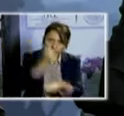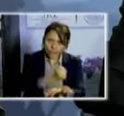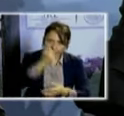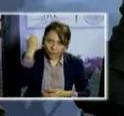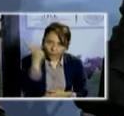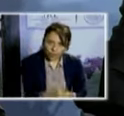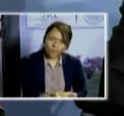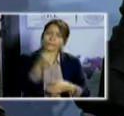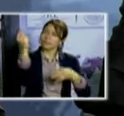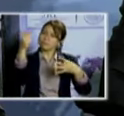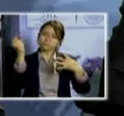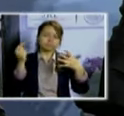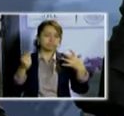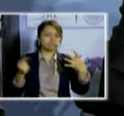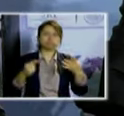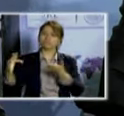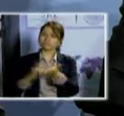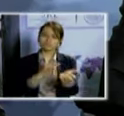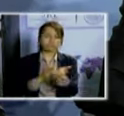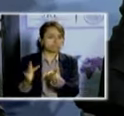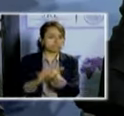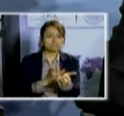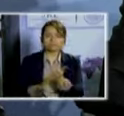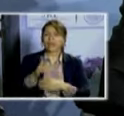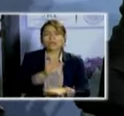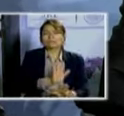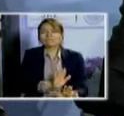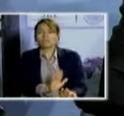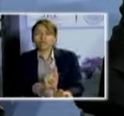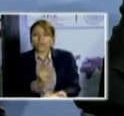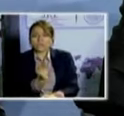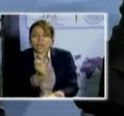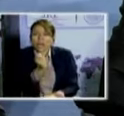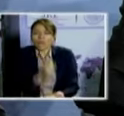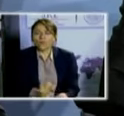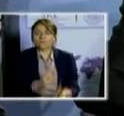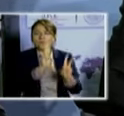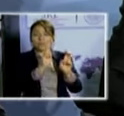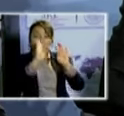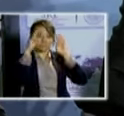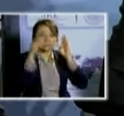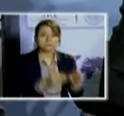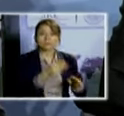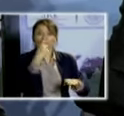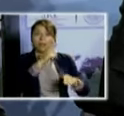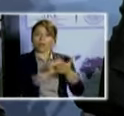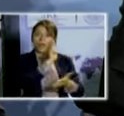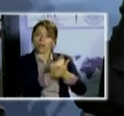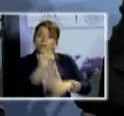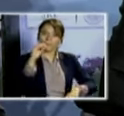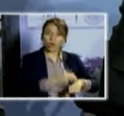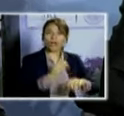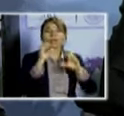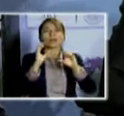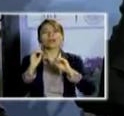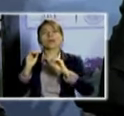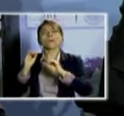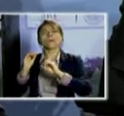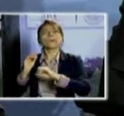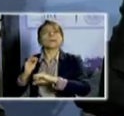que no tienen que ver con legalización o despenalización, que puedan ir perfilando una política pública